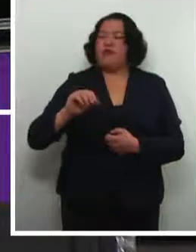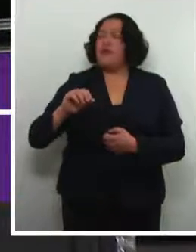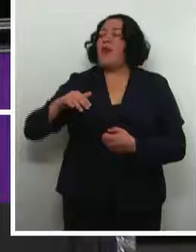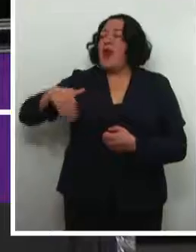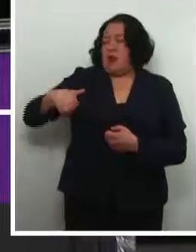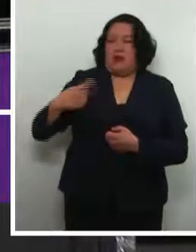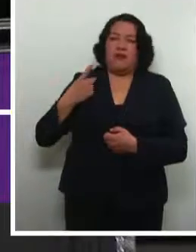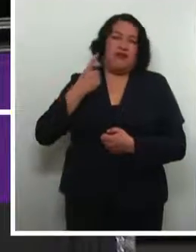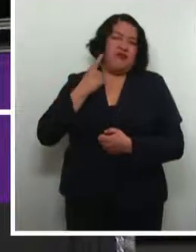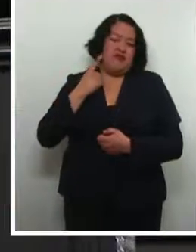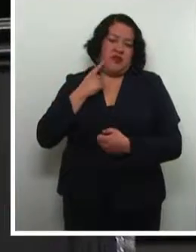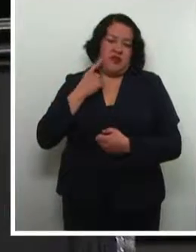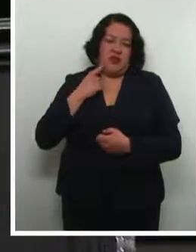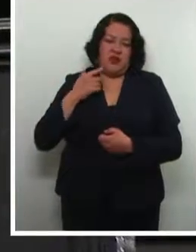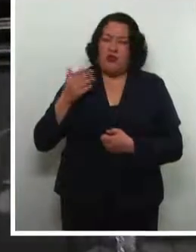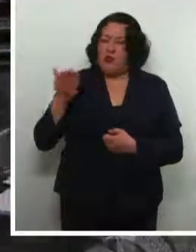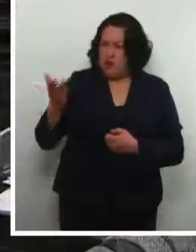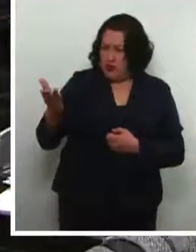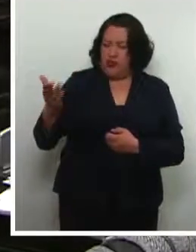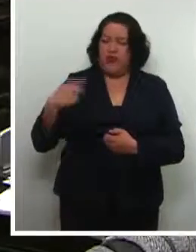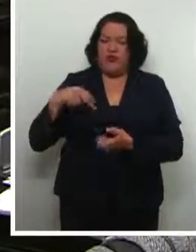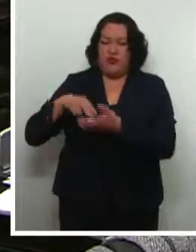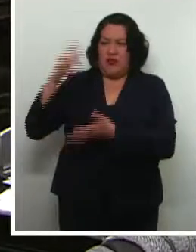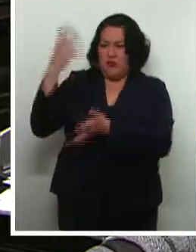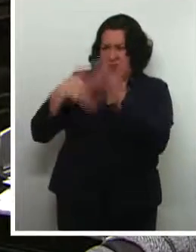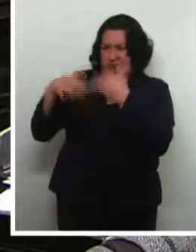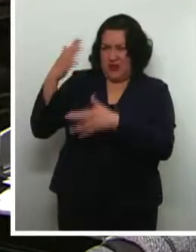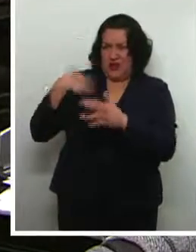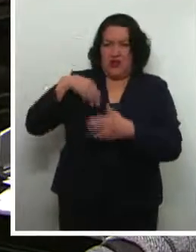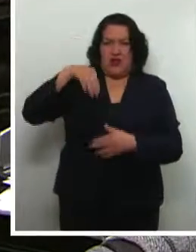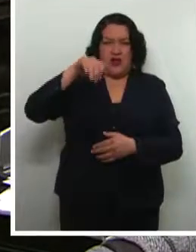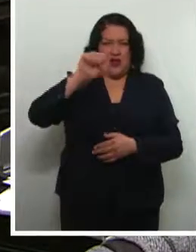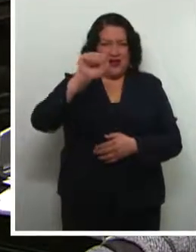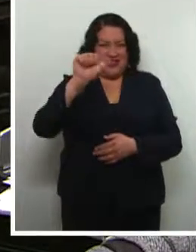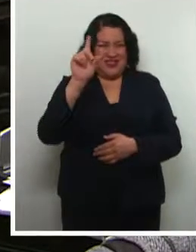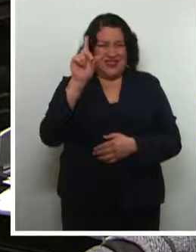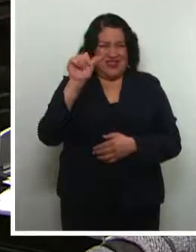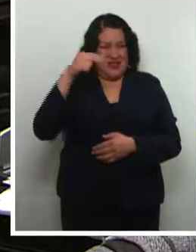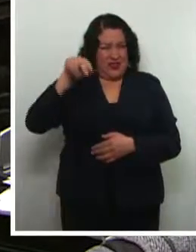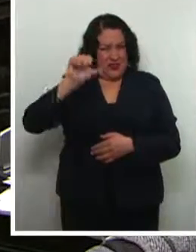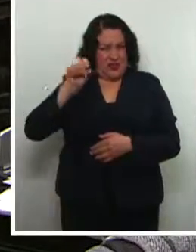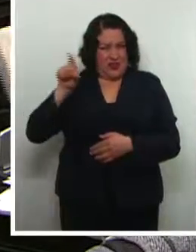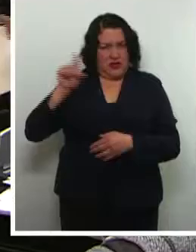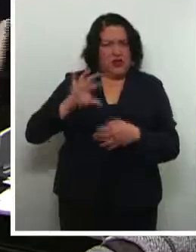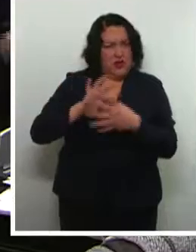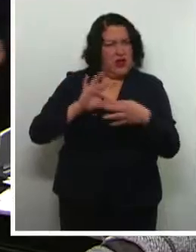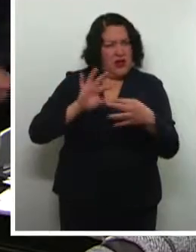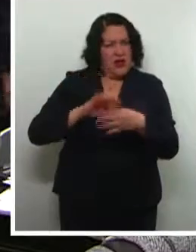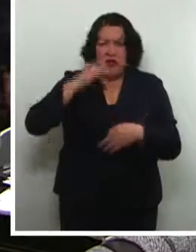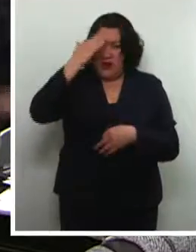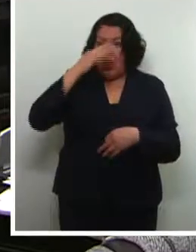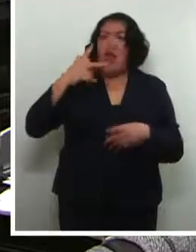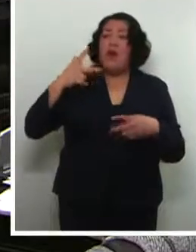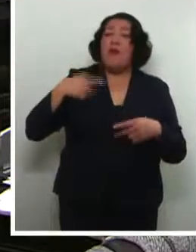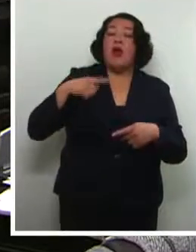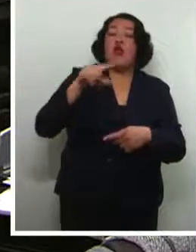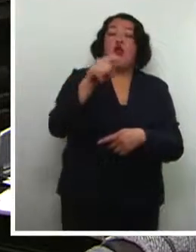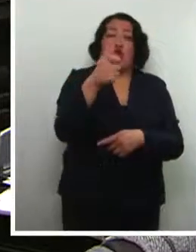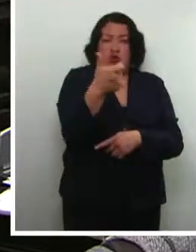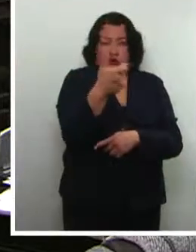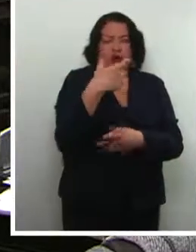diputada Margarita. ¿Cómo Saldaña, cómo hablar de un presupuesto